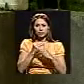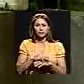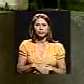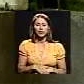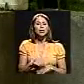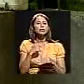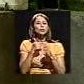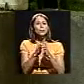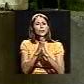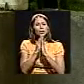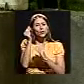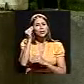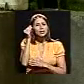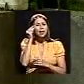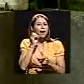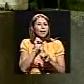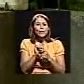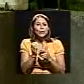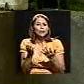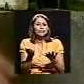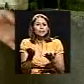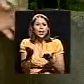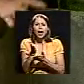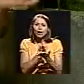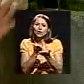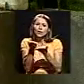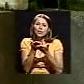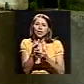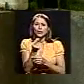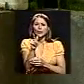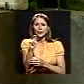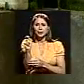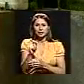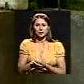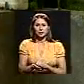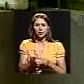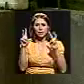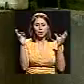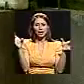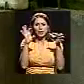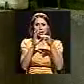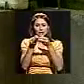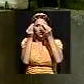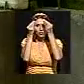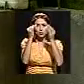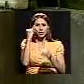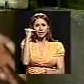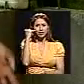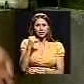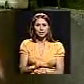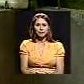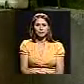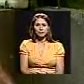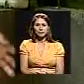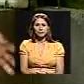que pongamos el Estado o algo que me deja pensioncita por el Estado. Para Nexus, Jafet Quesada.